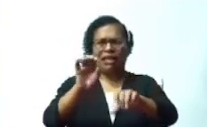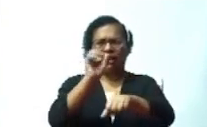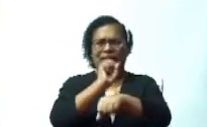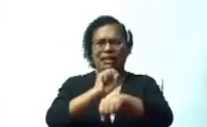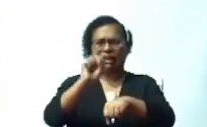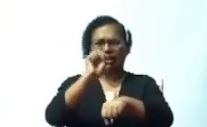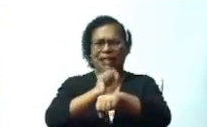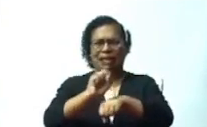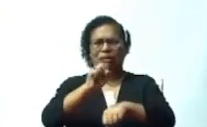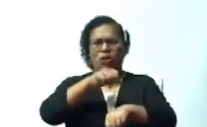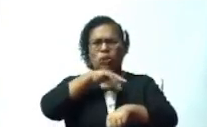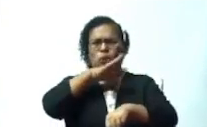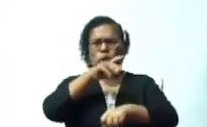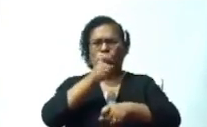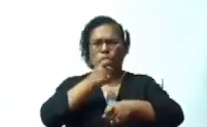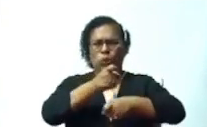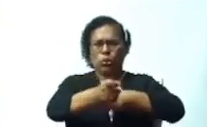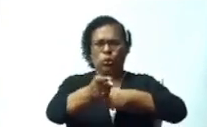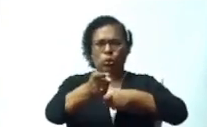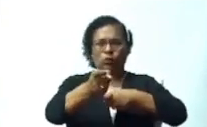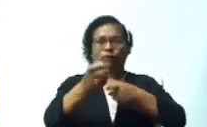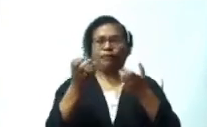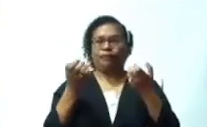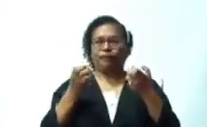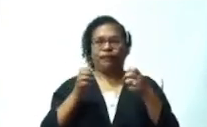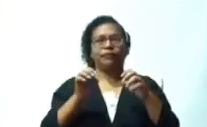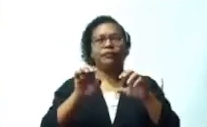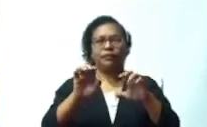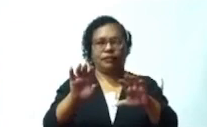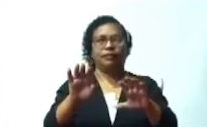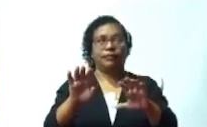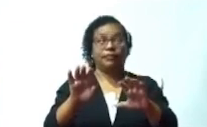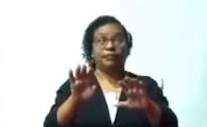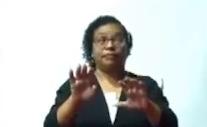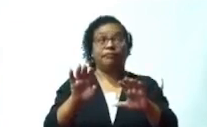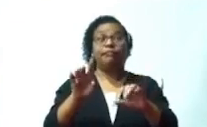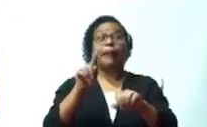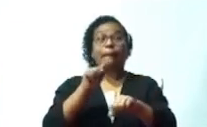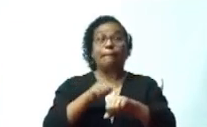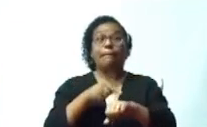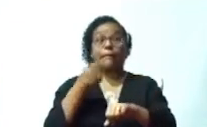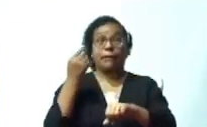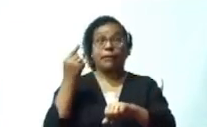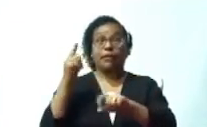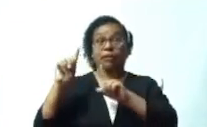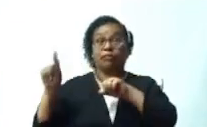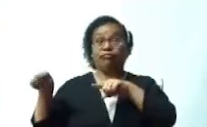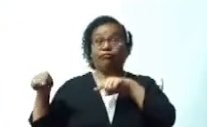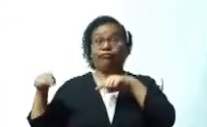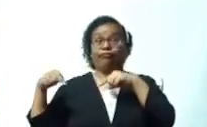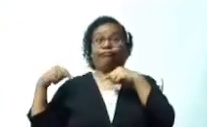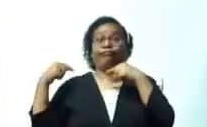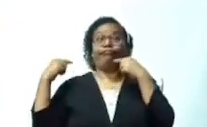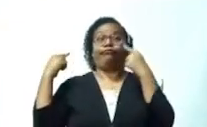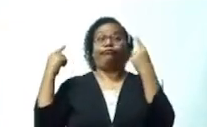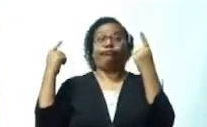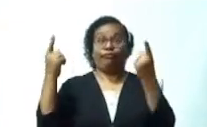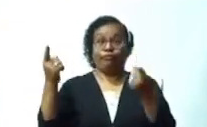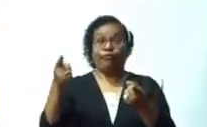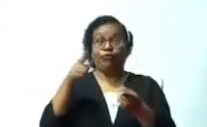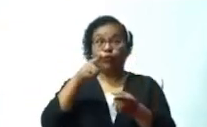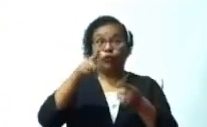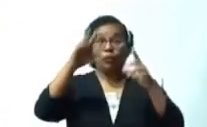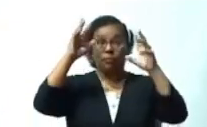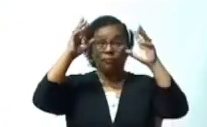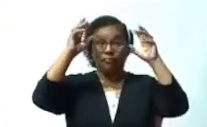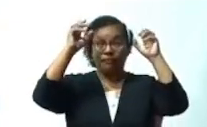Por primera vez en muchos tiempos, un presidente de la República viene